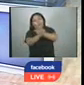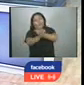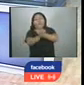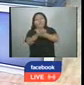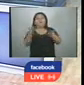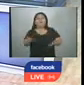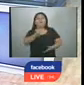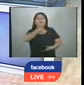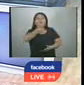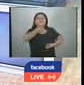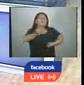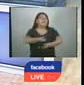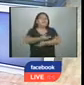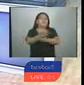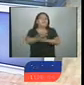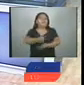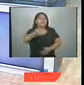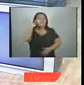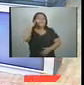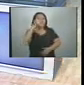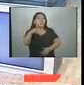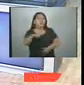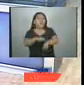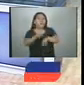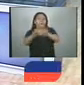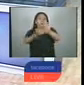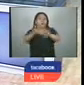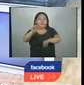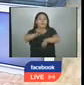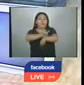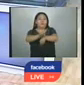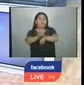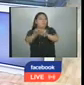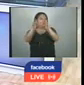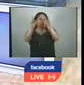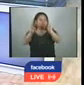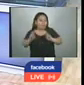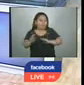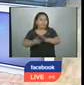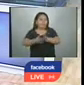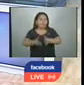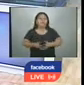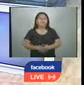porque le vamos a informar lo más relevante en los próximos 60 minutos. Titulares de inmediato.